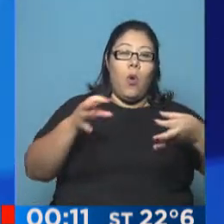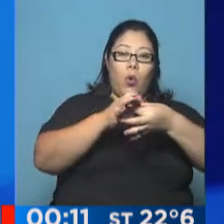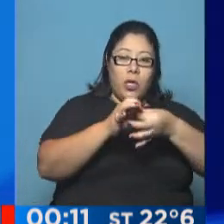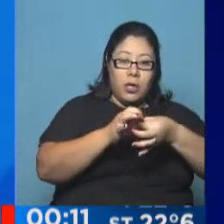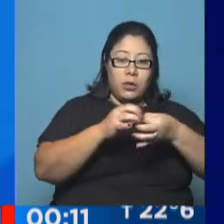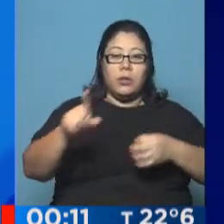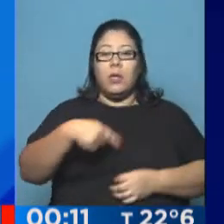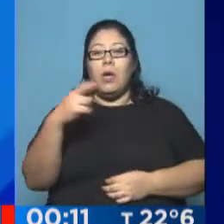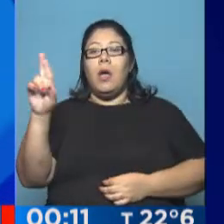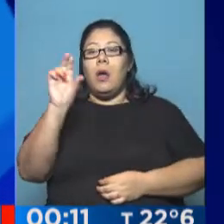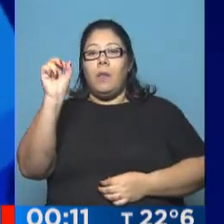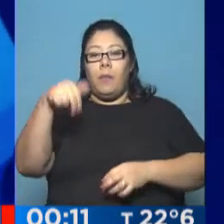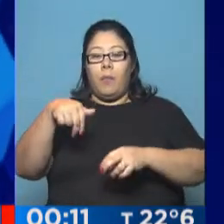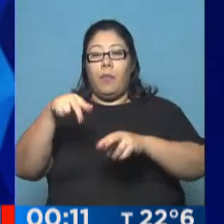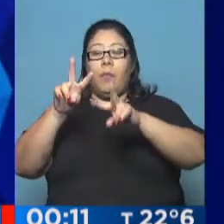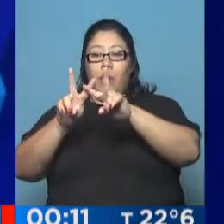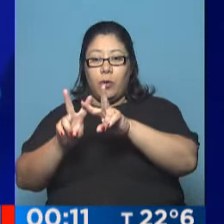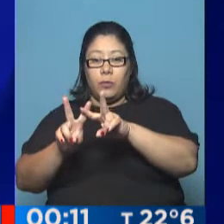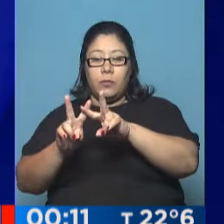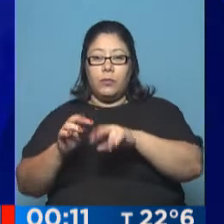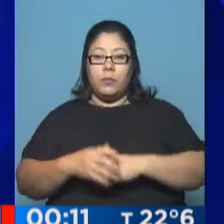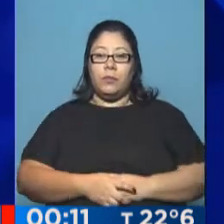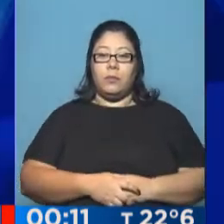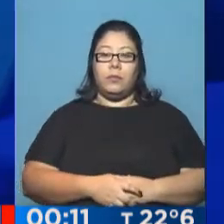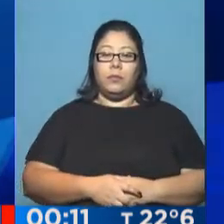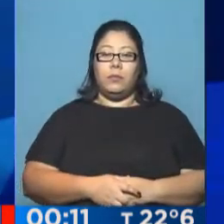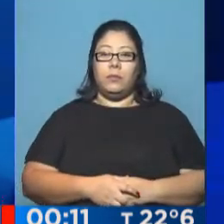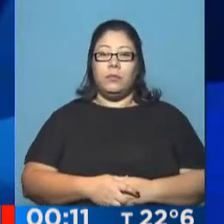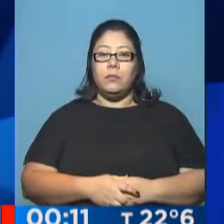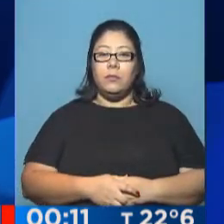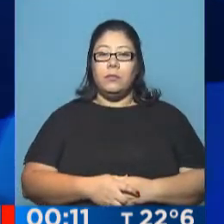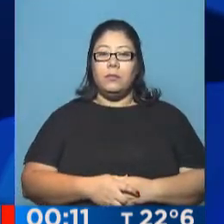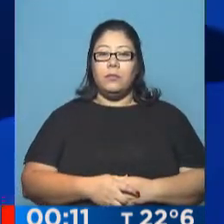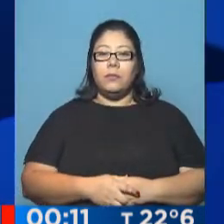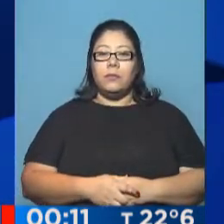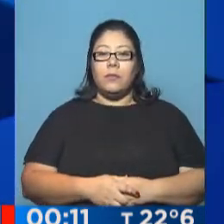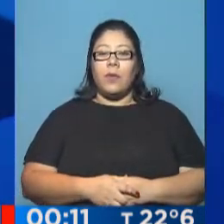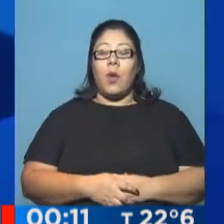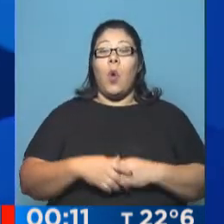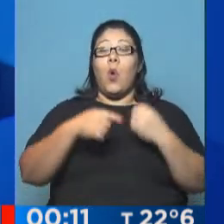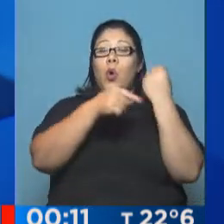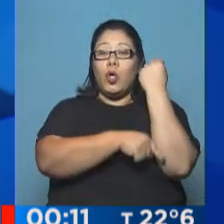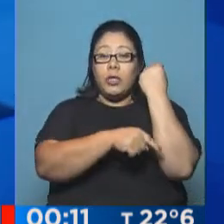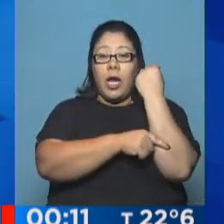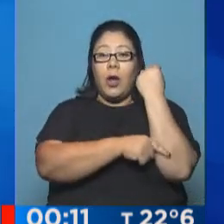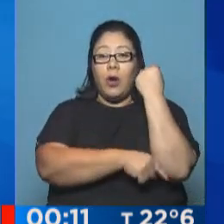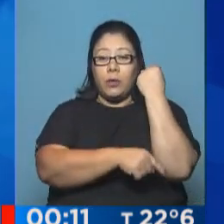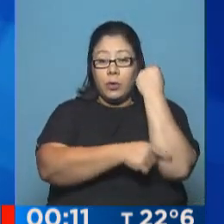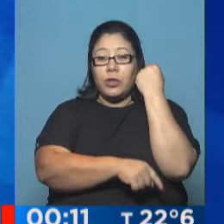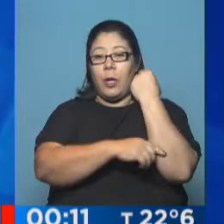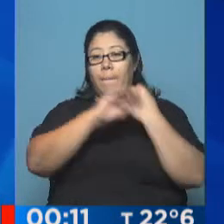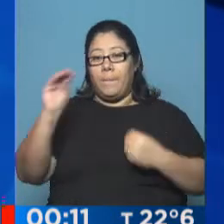Douglas. A Crucero, Atlético Paraná empató con Los Andes 1-1. Este lunes jugarán Santa Marina